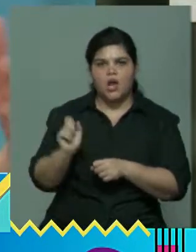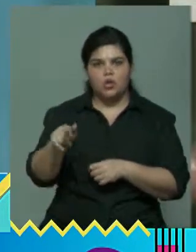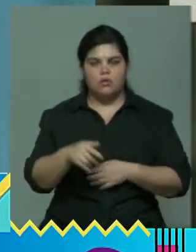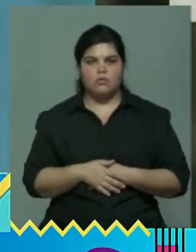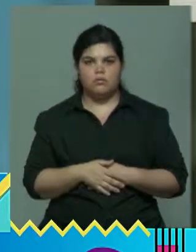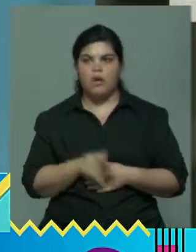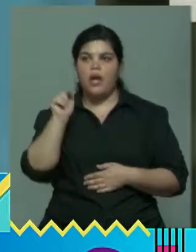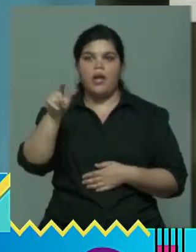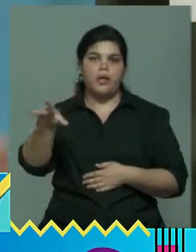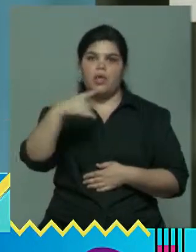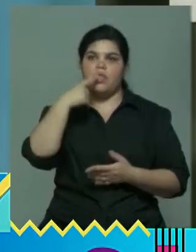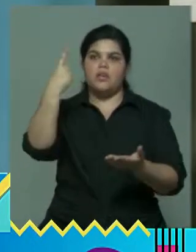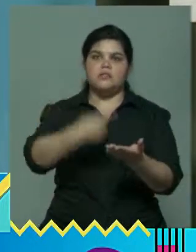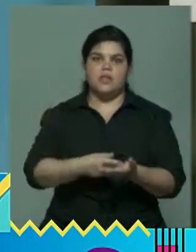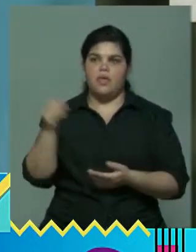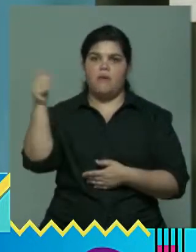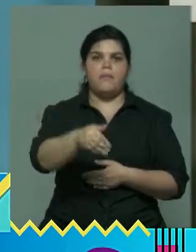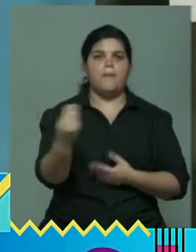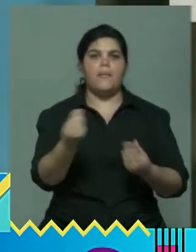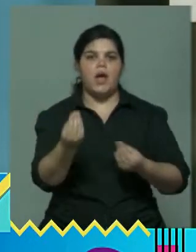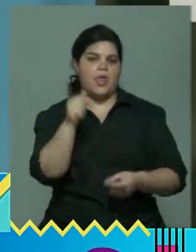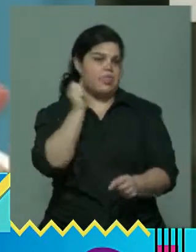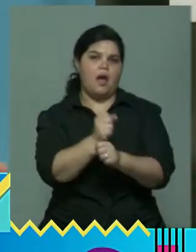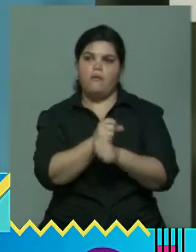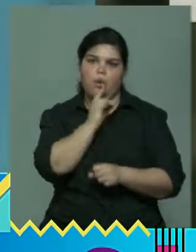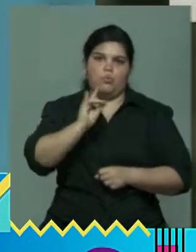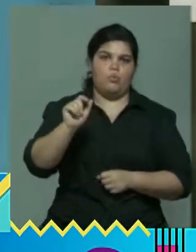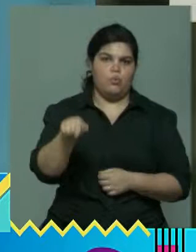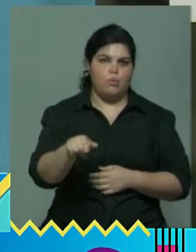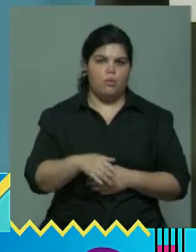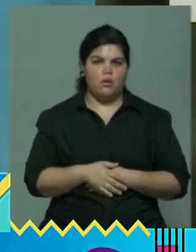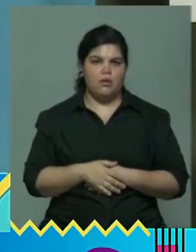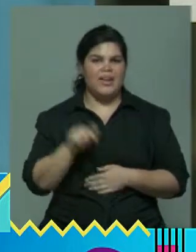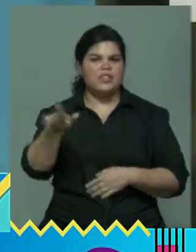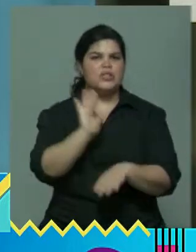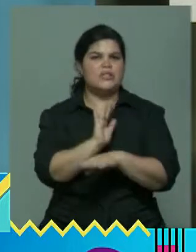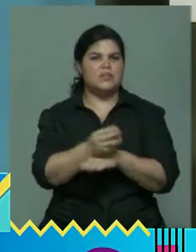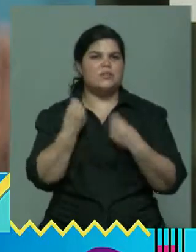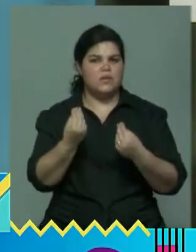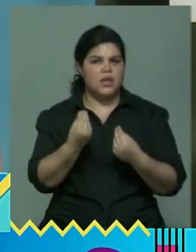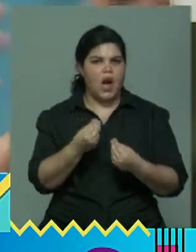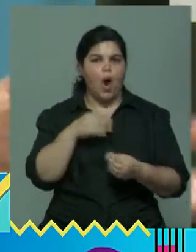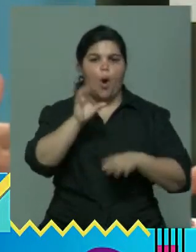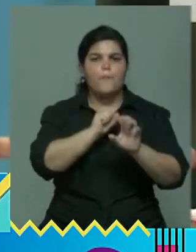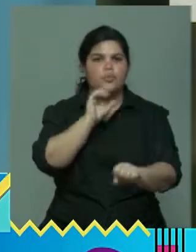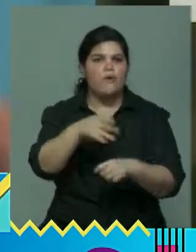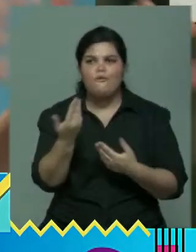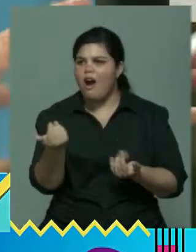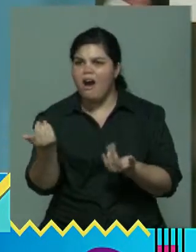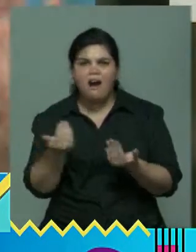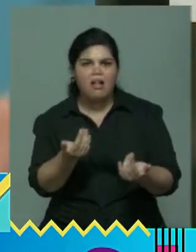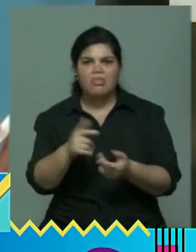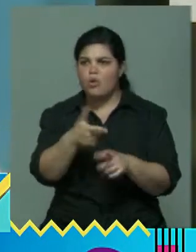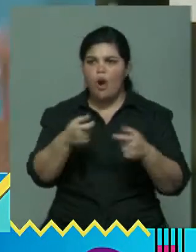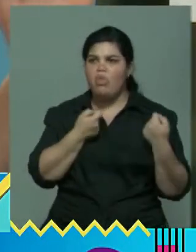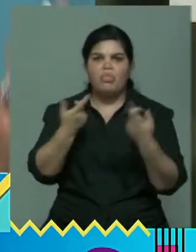vino acá para eso. Claro. También es una cuestión de falta de oportunidades y de cómo también colocamos a esas personas. Bueno, es ese el